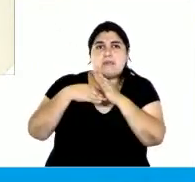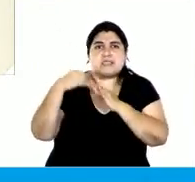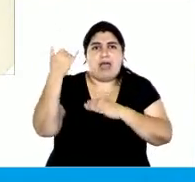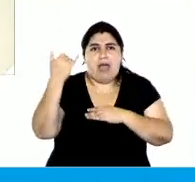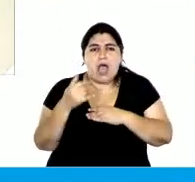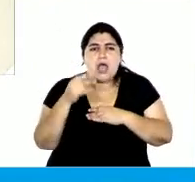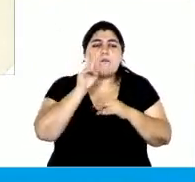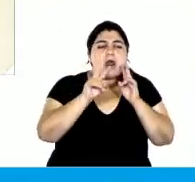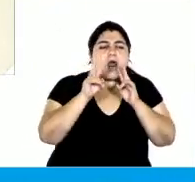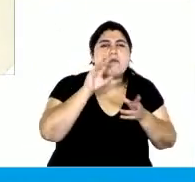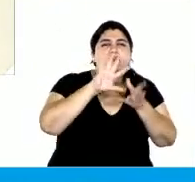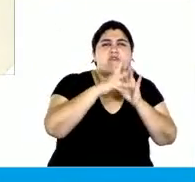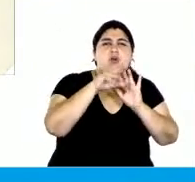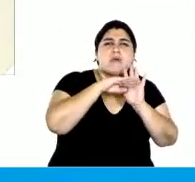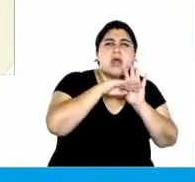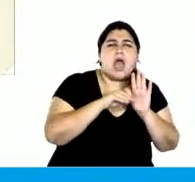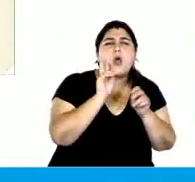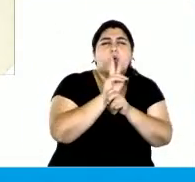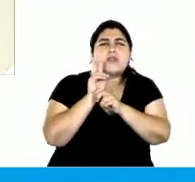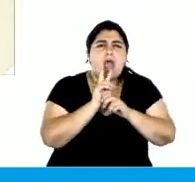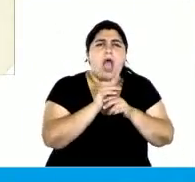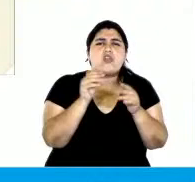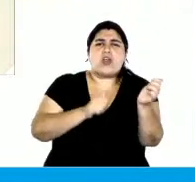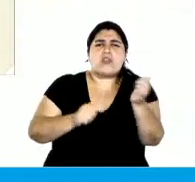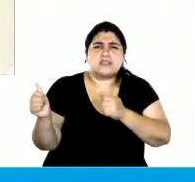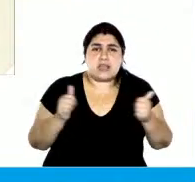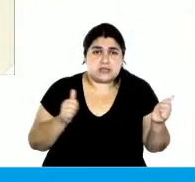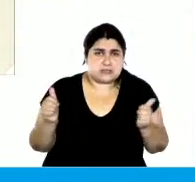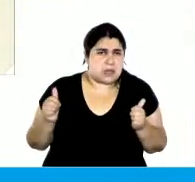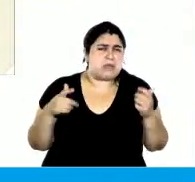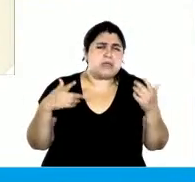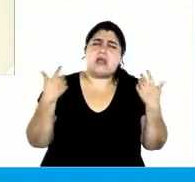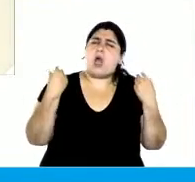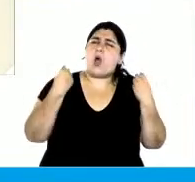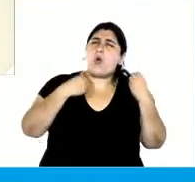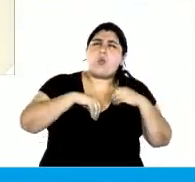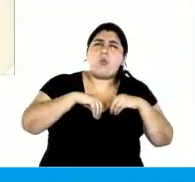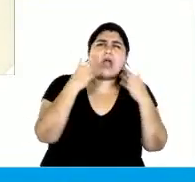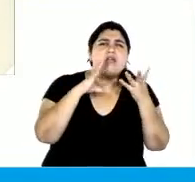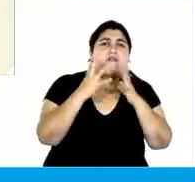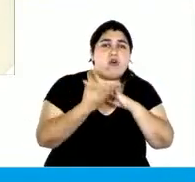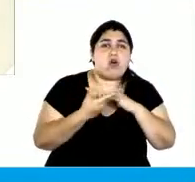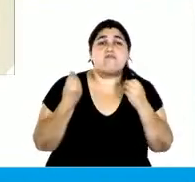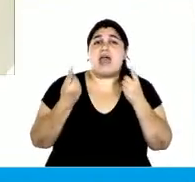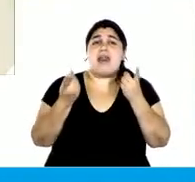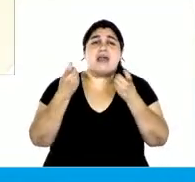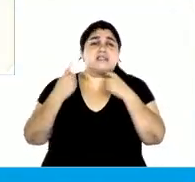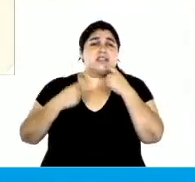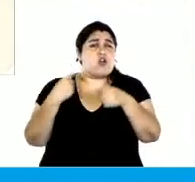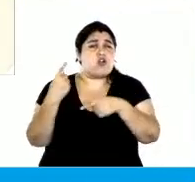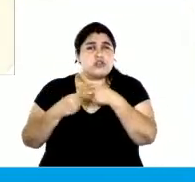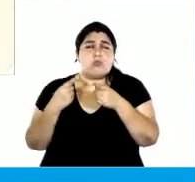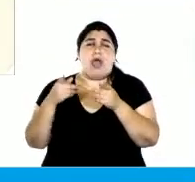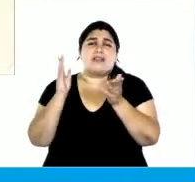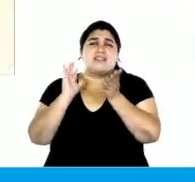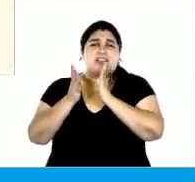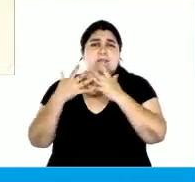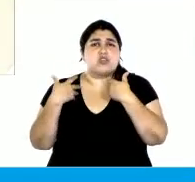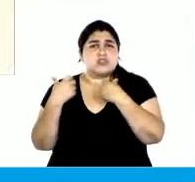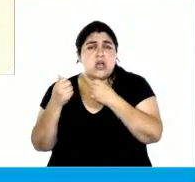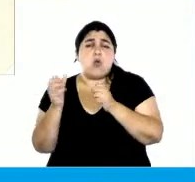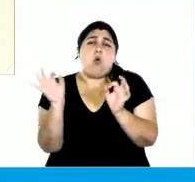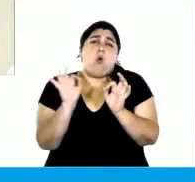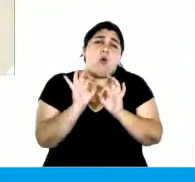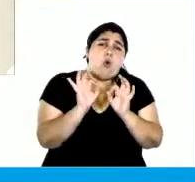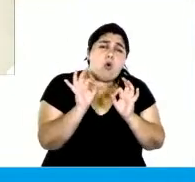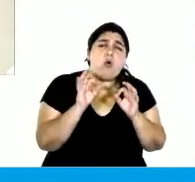medidas de cuidado y de distanciamiento, ya sea porque necesitan continuar con su tratamiento de salud o porque, por